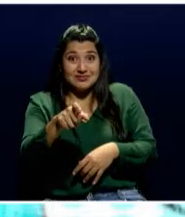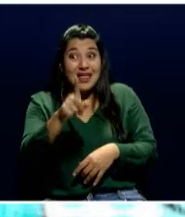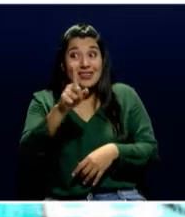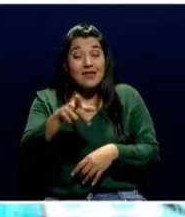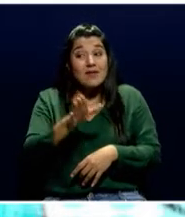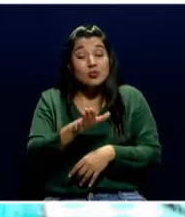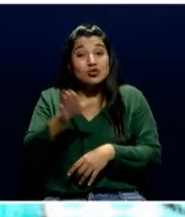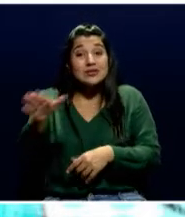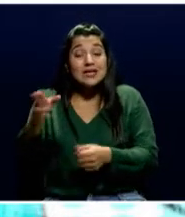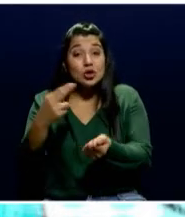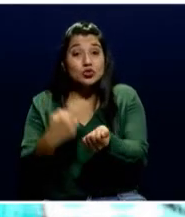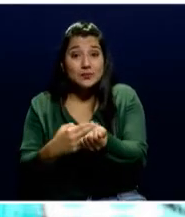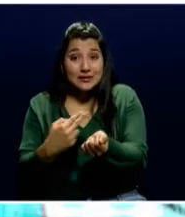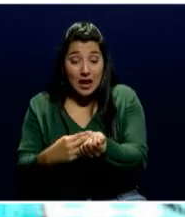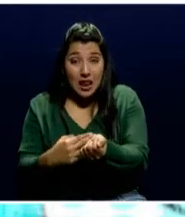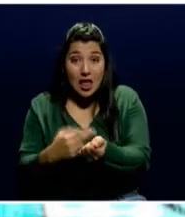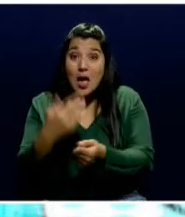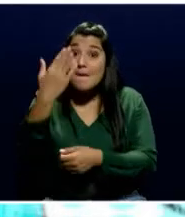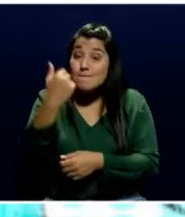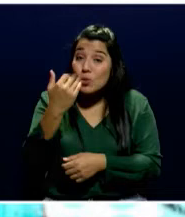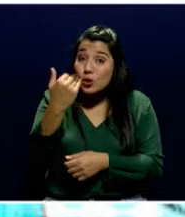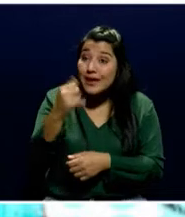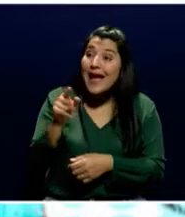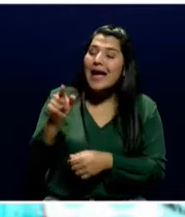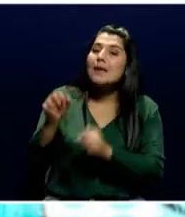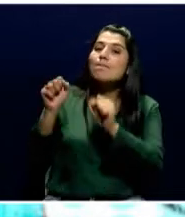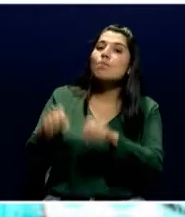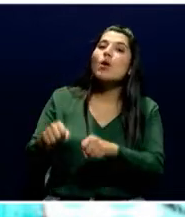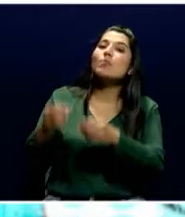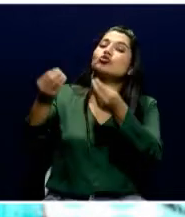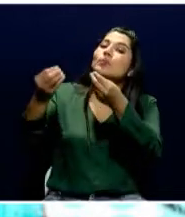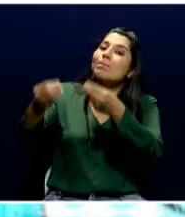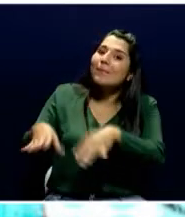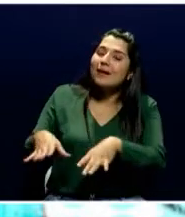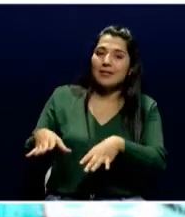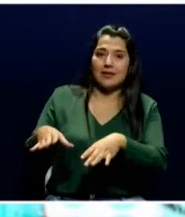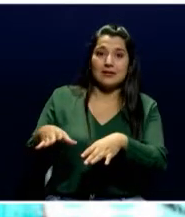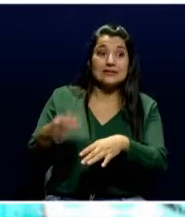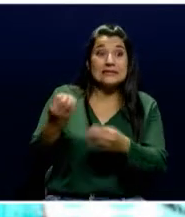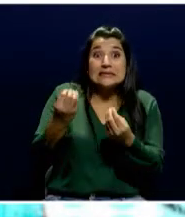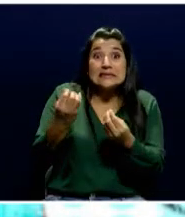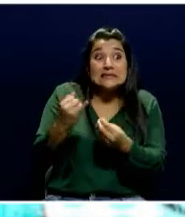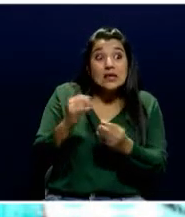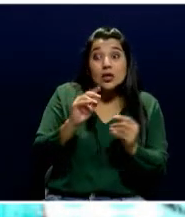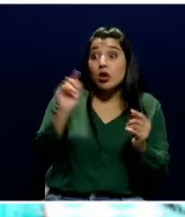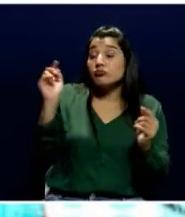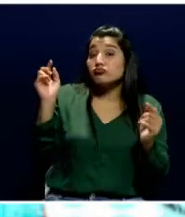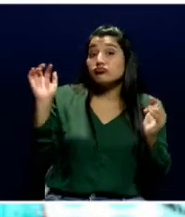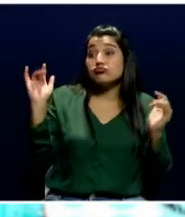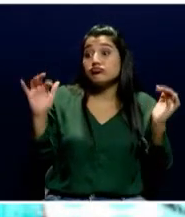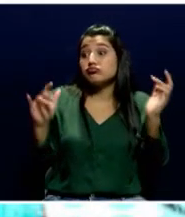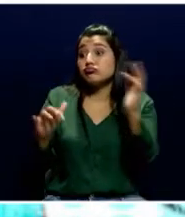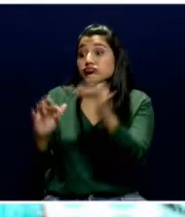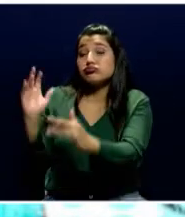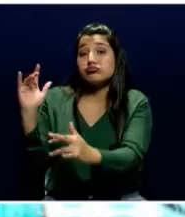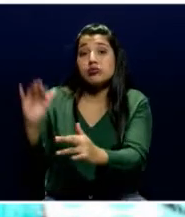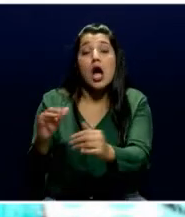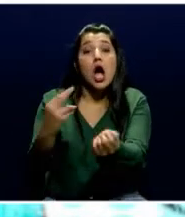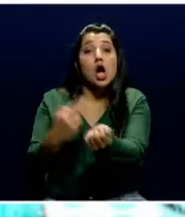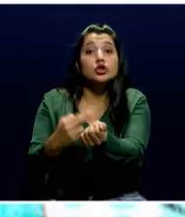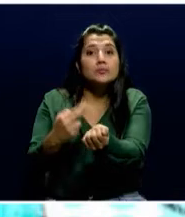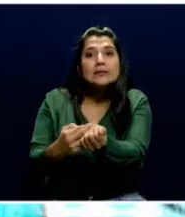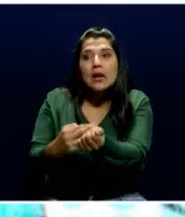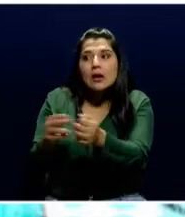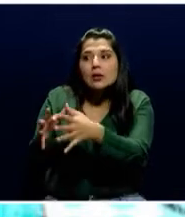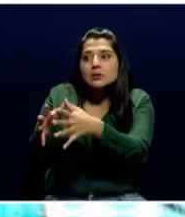donde eventualmente podríamos perder la capacidad de manejo de la emergencia, y en esa definición de diccionario que usted